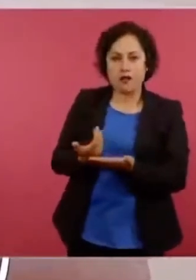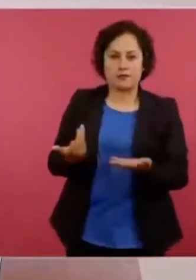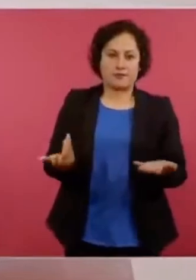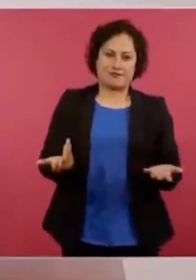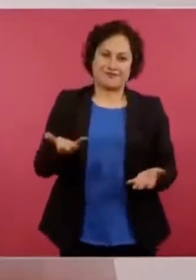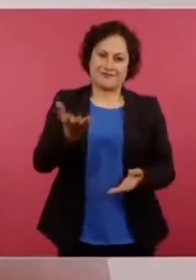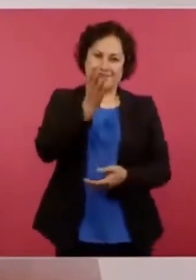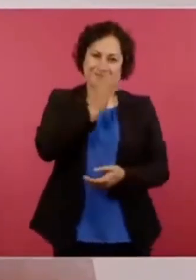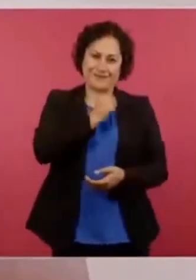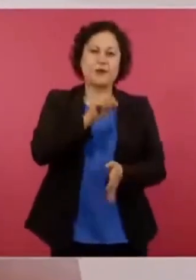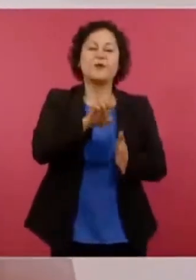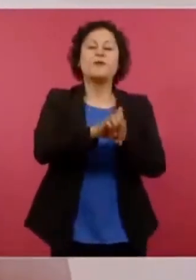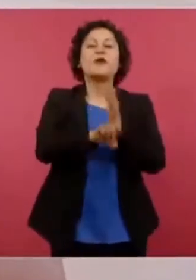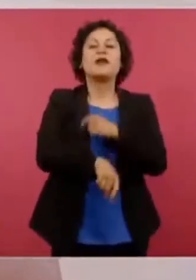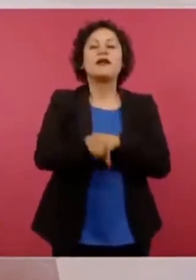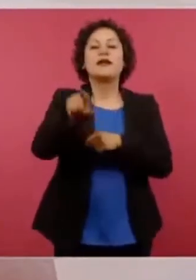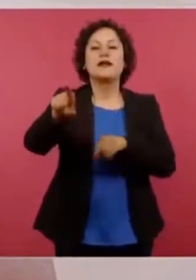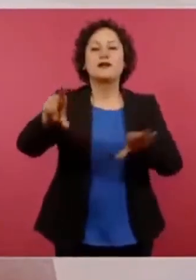Los de enfrente,